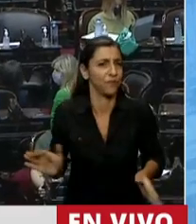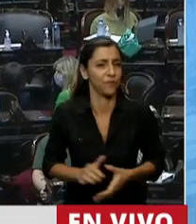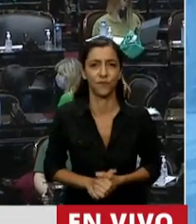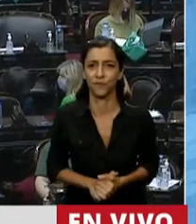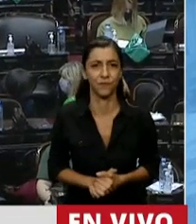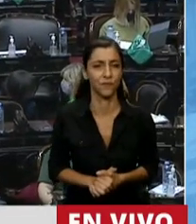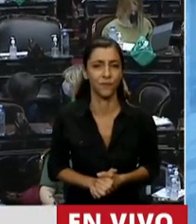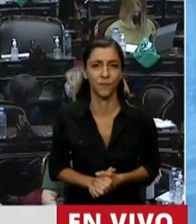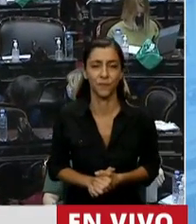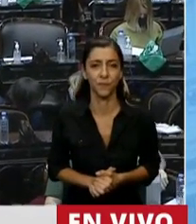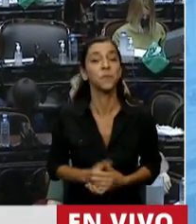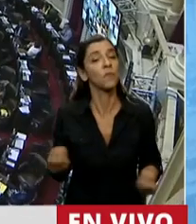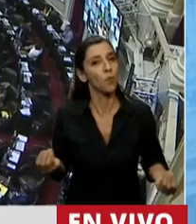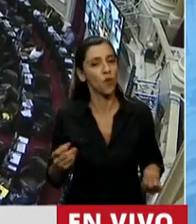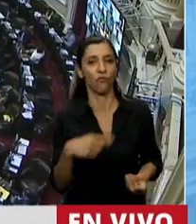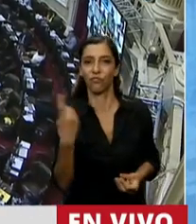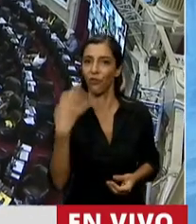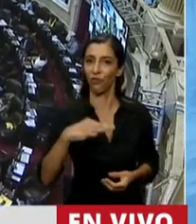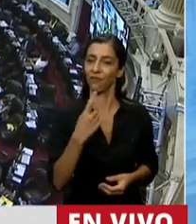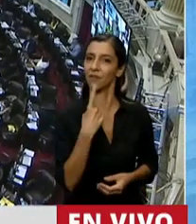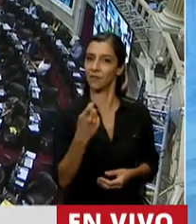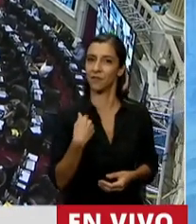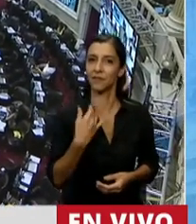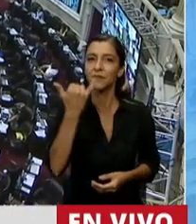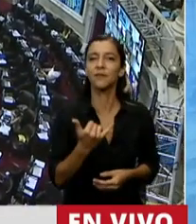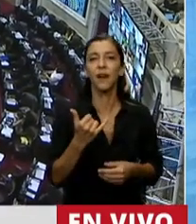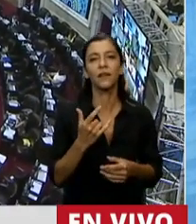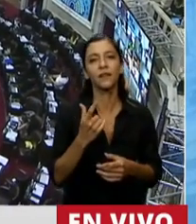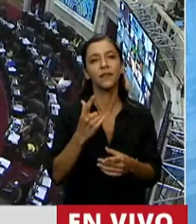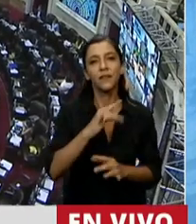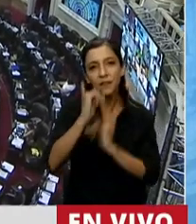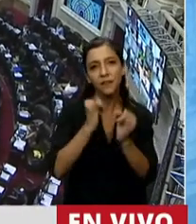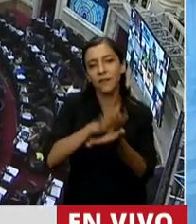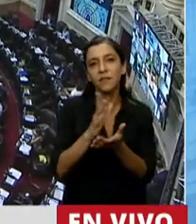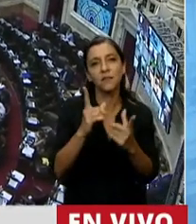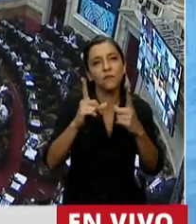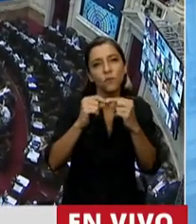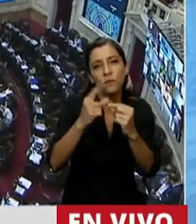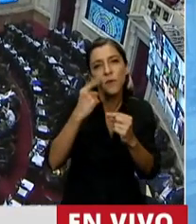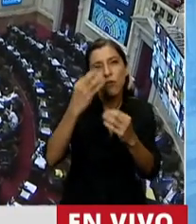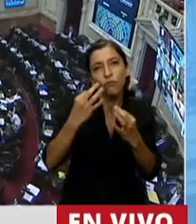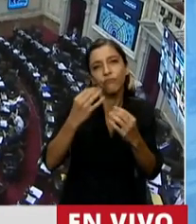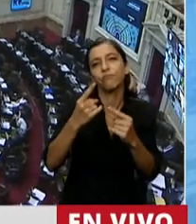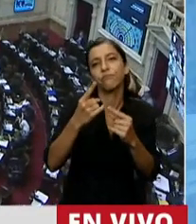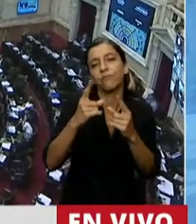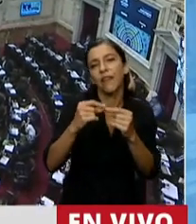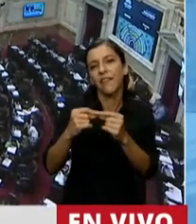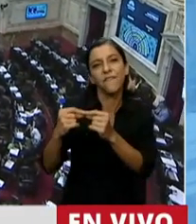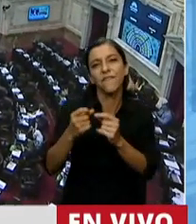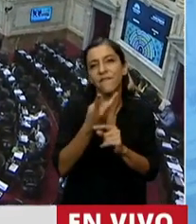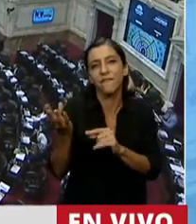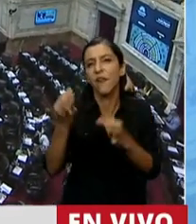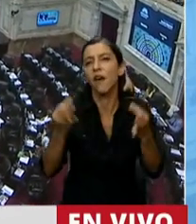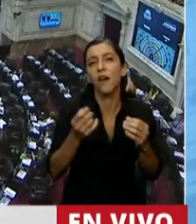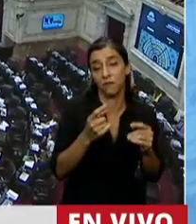19 porque hay que reconocer los números que son oficiales la pobreza en casi el 45 por ciento del